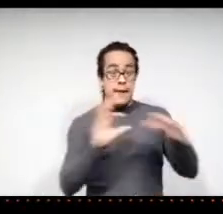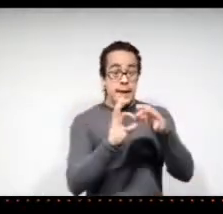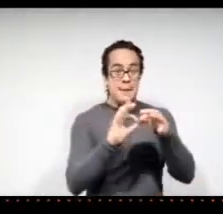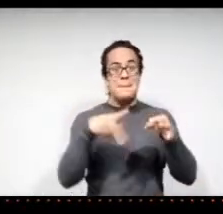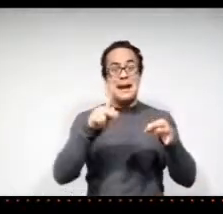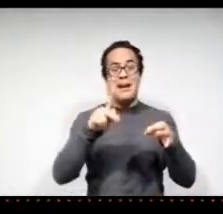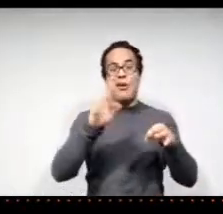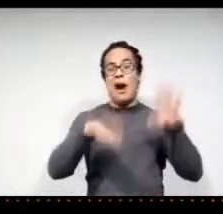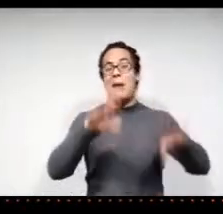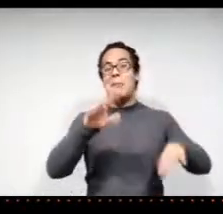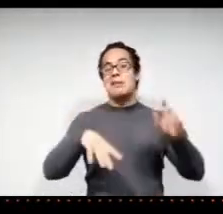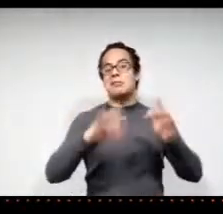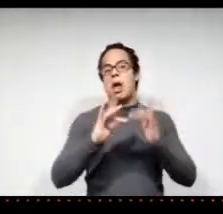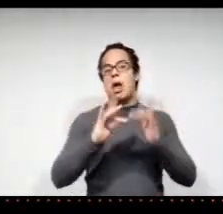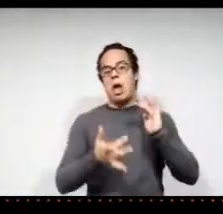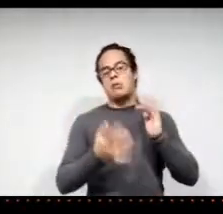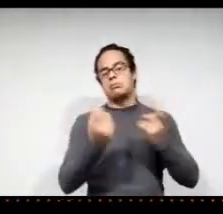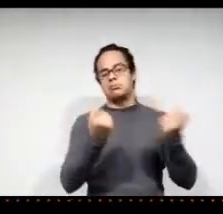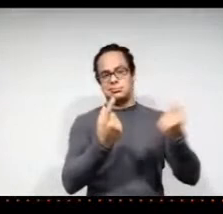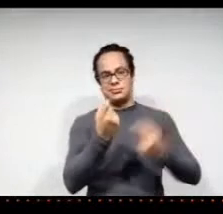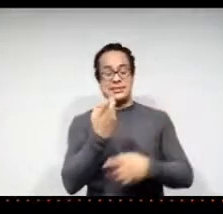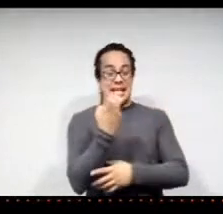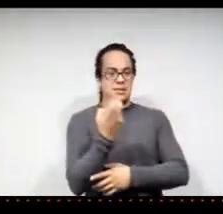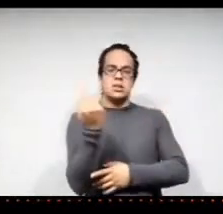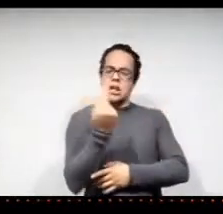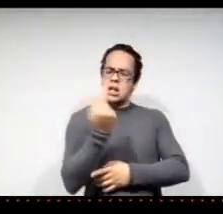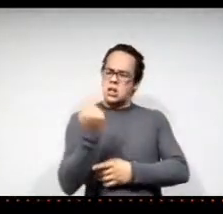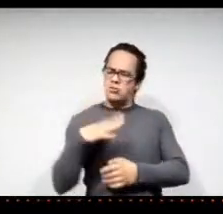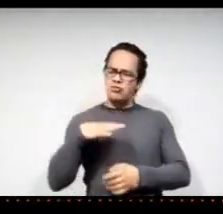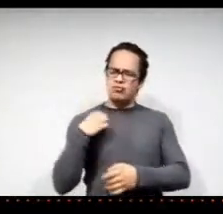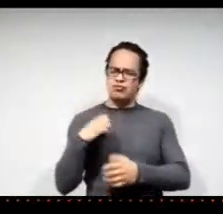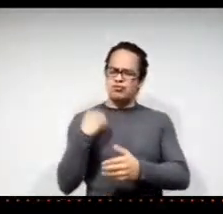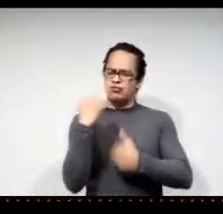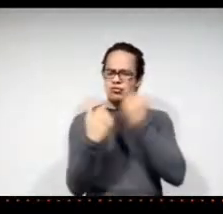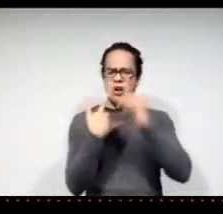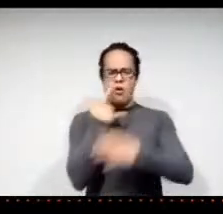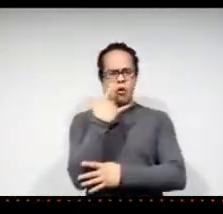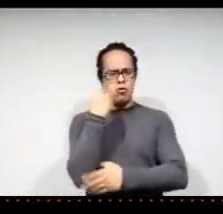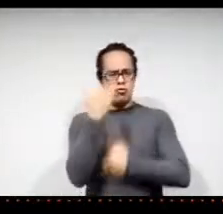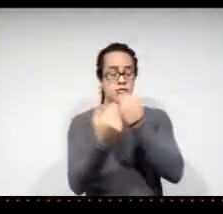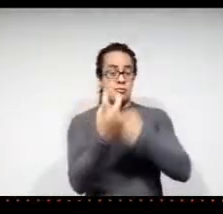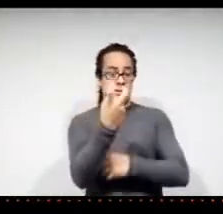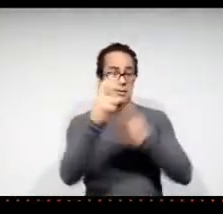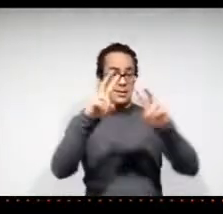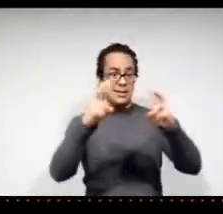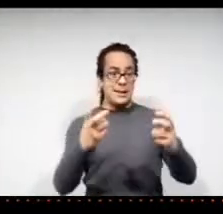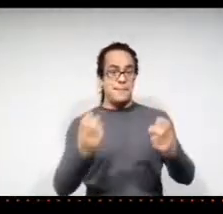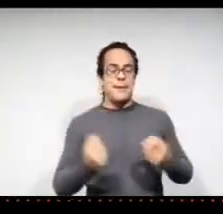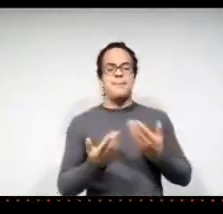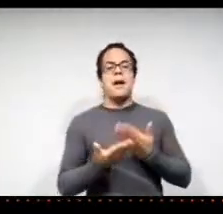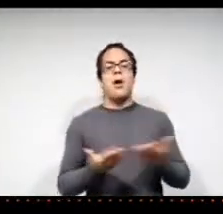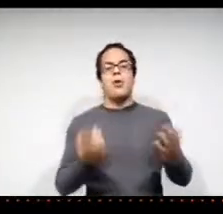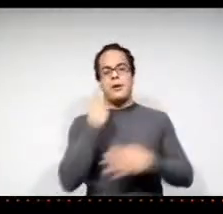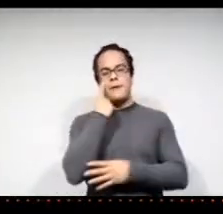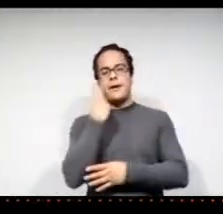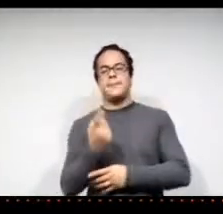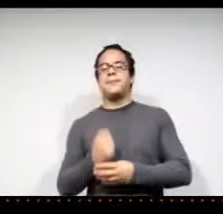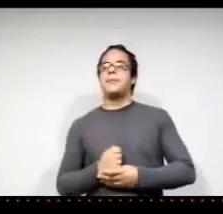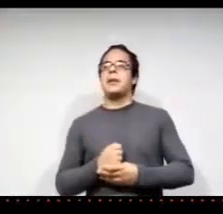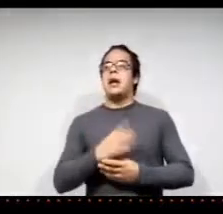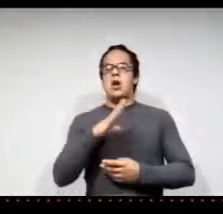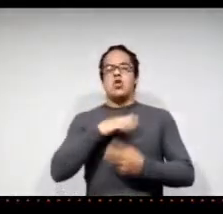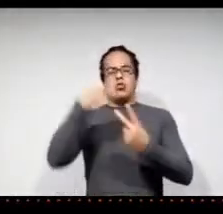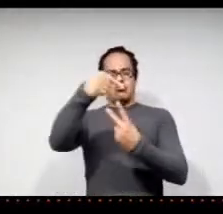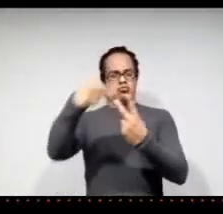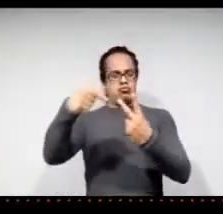nuestro siguiente paso, o sea, empezar a trabajar mucho en este sentido. Y aquí quisiera mencionar dos cosas